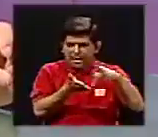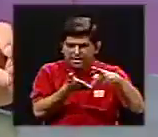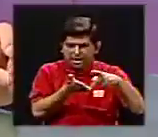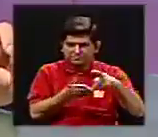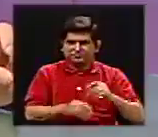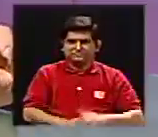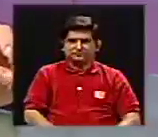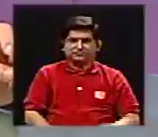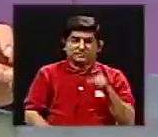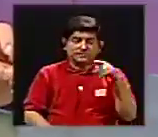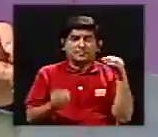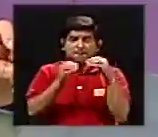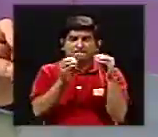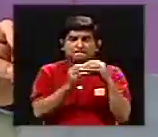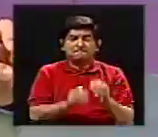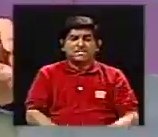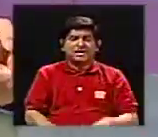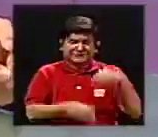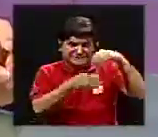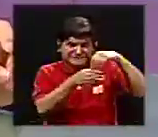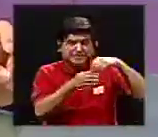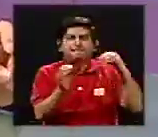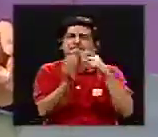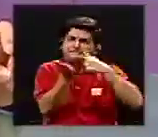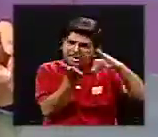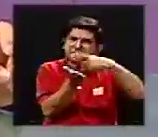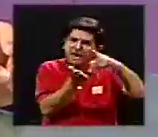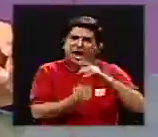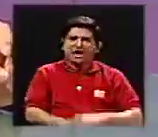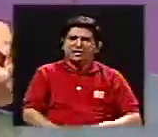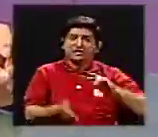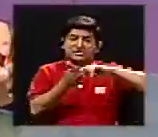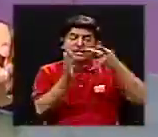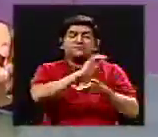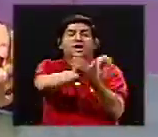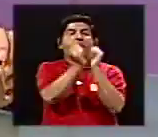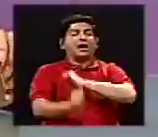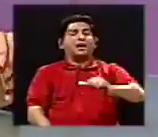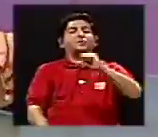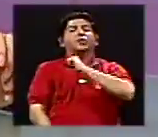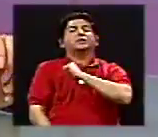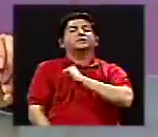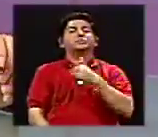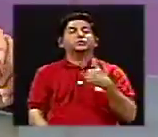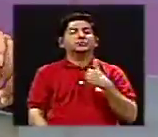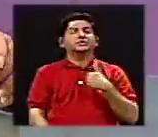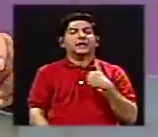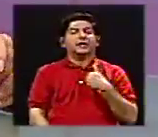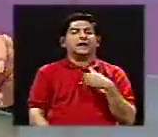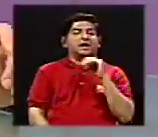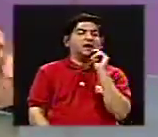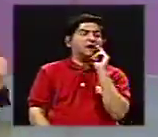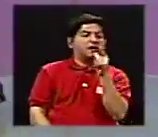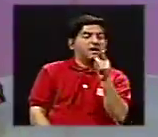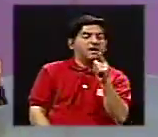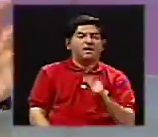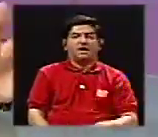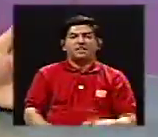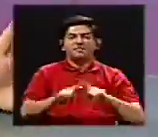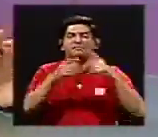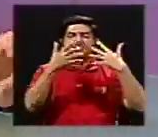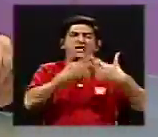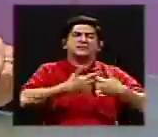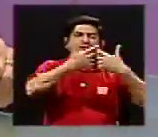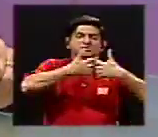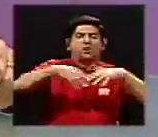porque esto, entre más carga trae, más paga. Entonces genera un cambio de actitud en aquellas